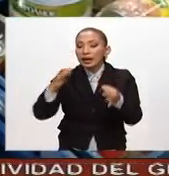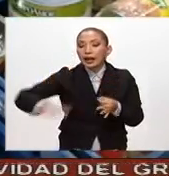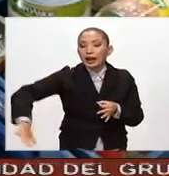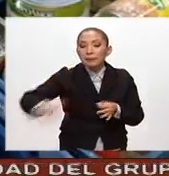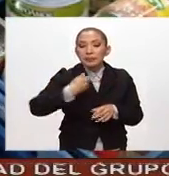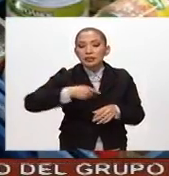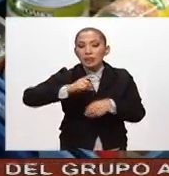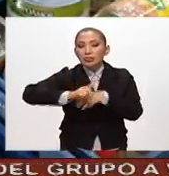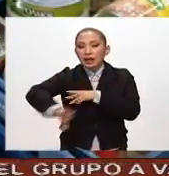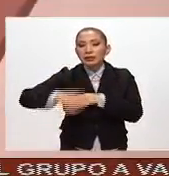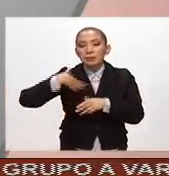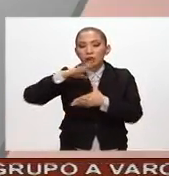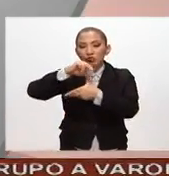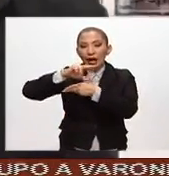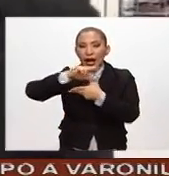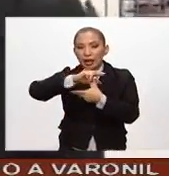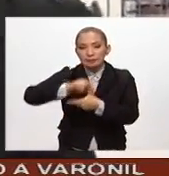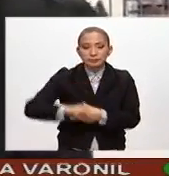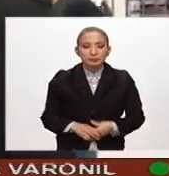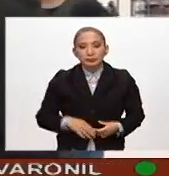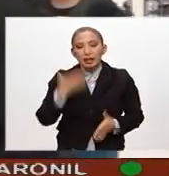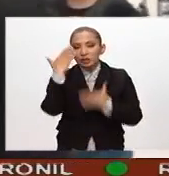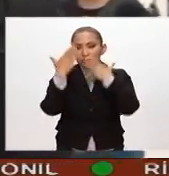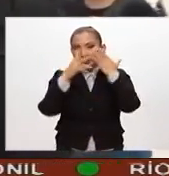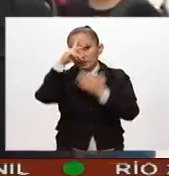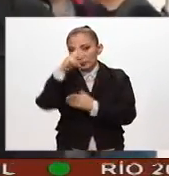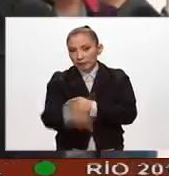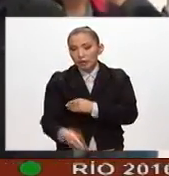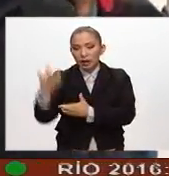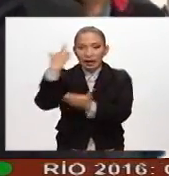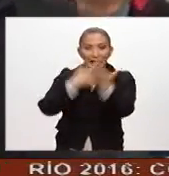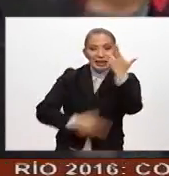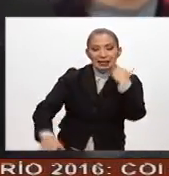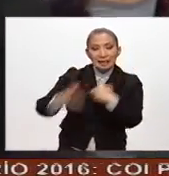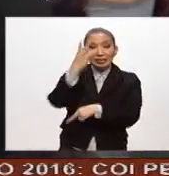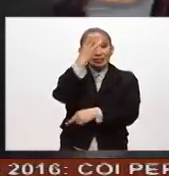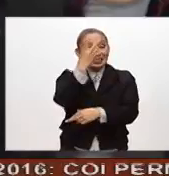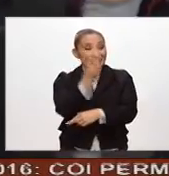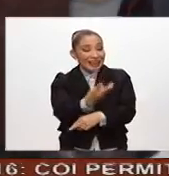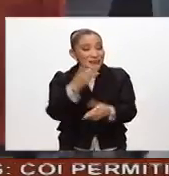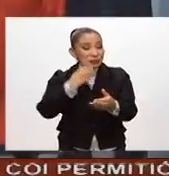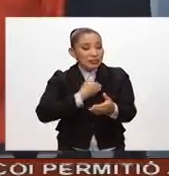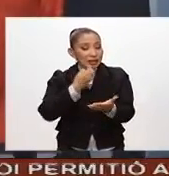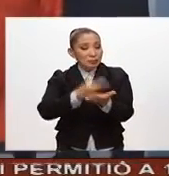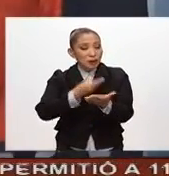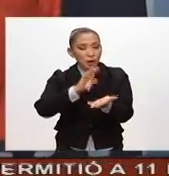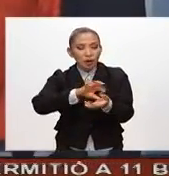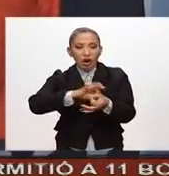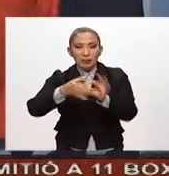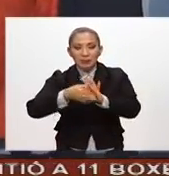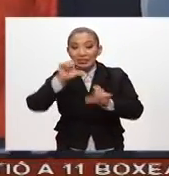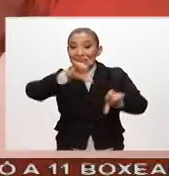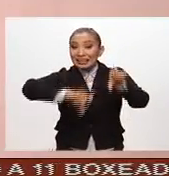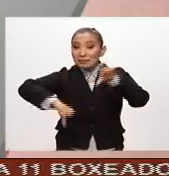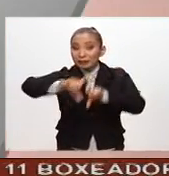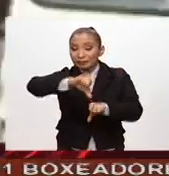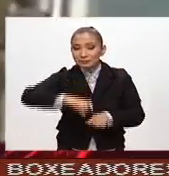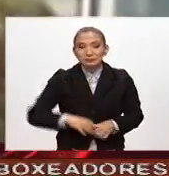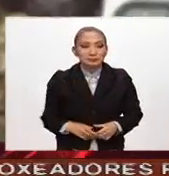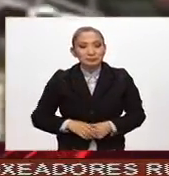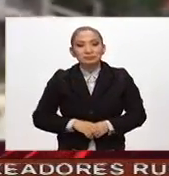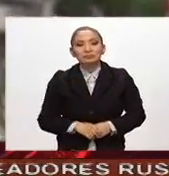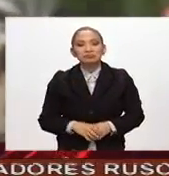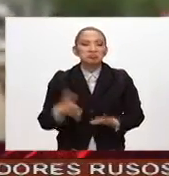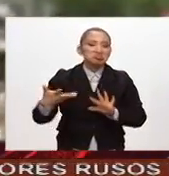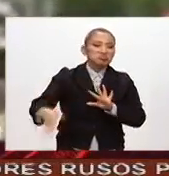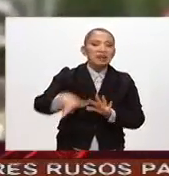población afectada por EO. Estudiantes mexicanos regresan con 3 bronces de la Olimpiada de Química.